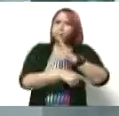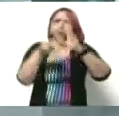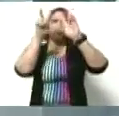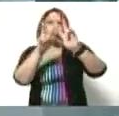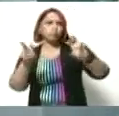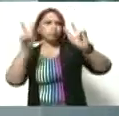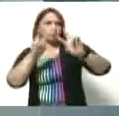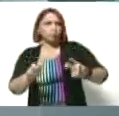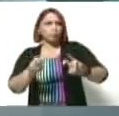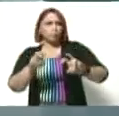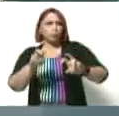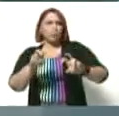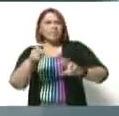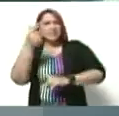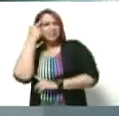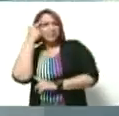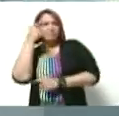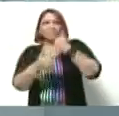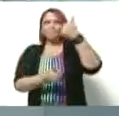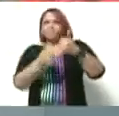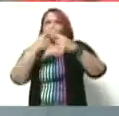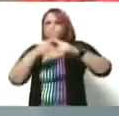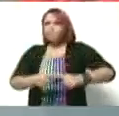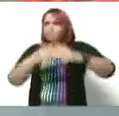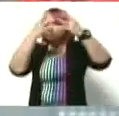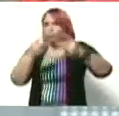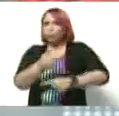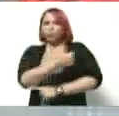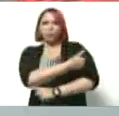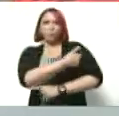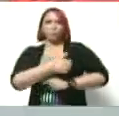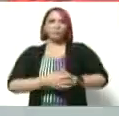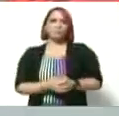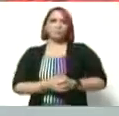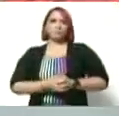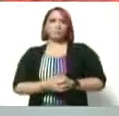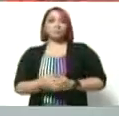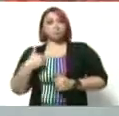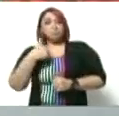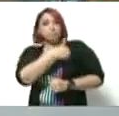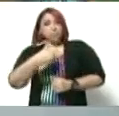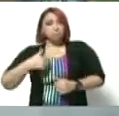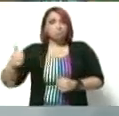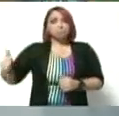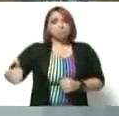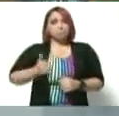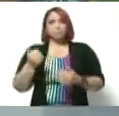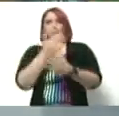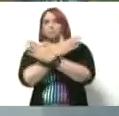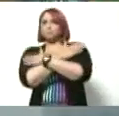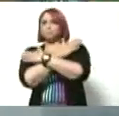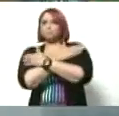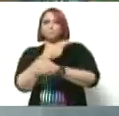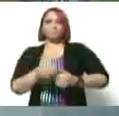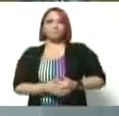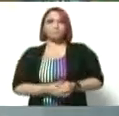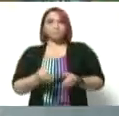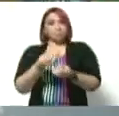acentuar estas cifras de vacunación yo quiero aprovechar para felicitar ahí